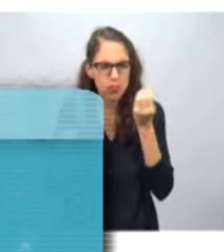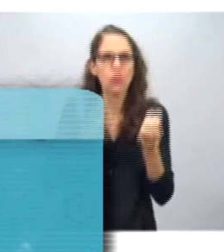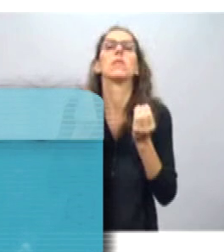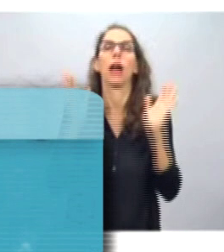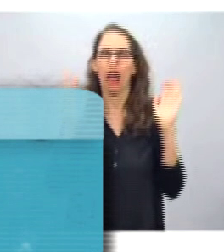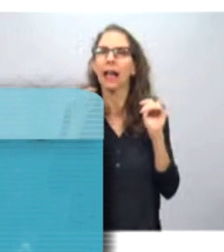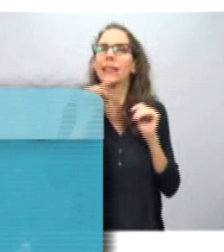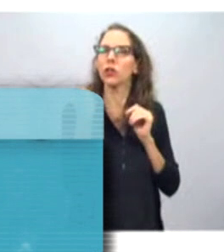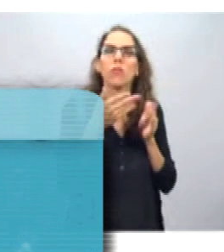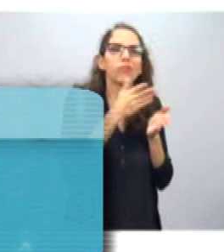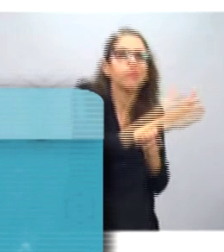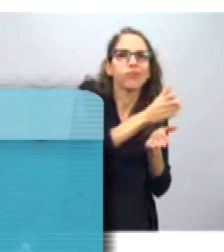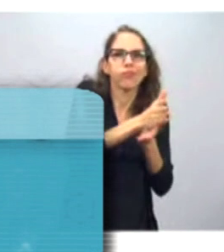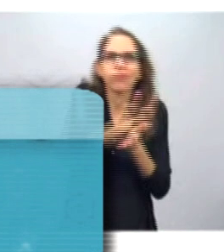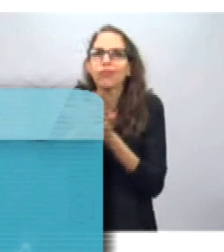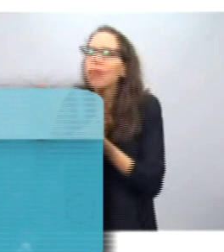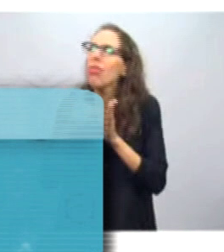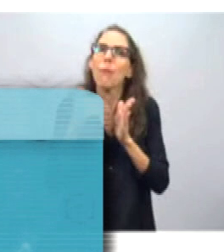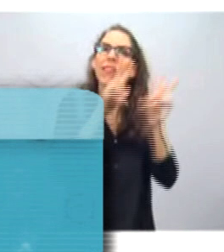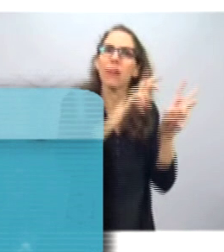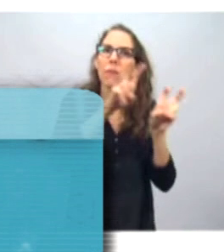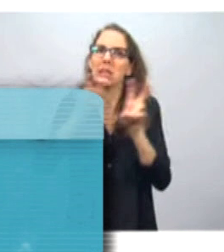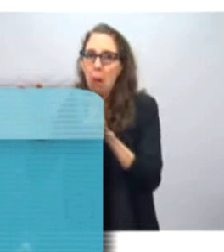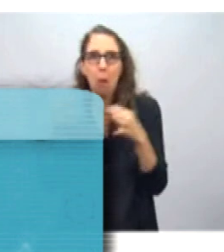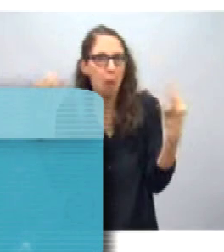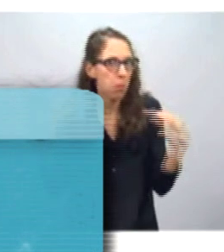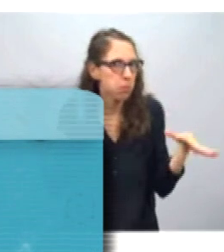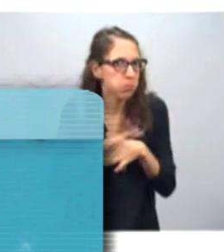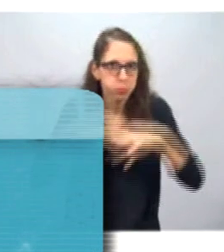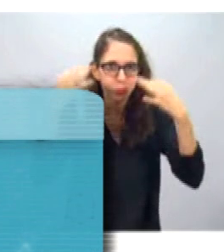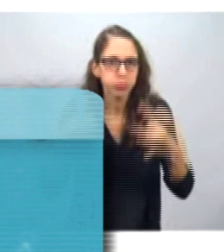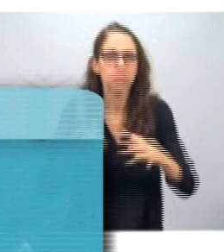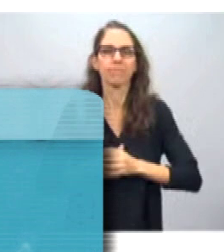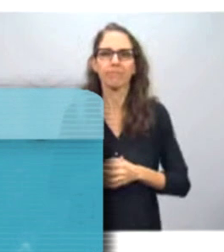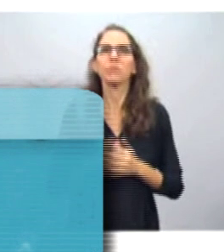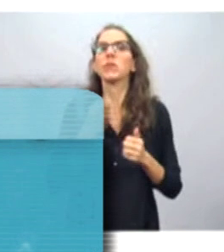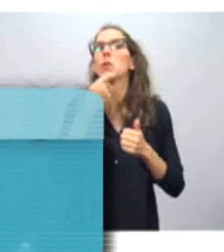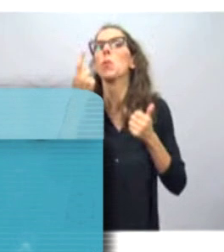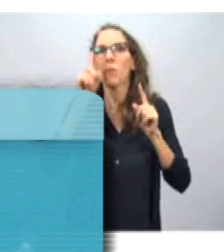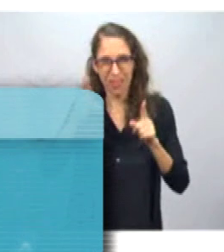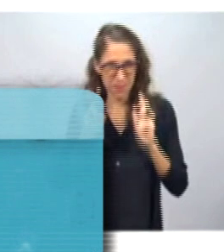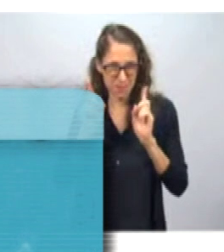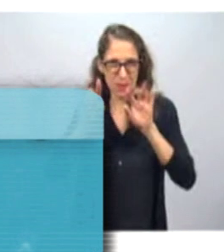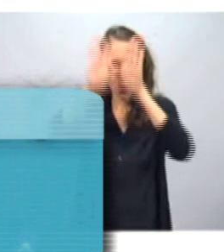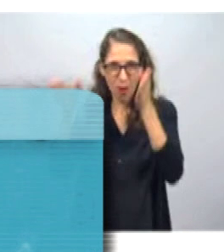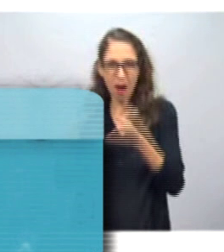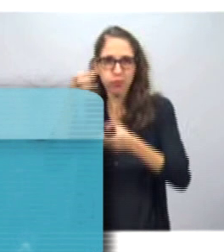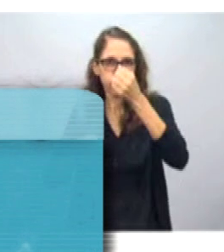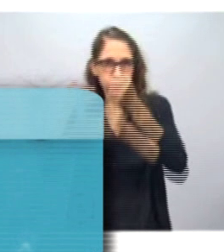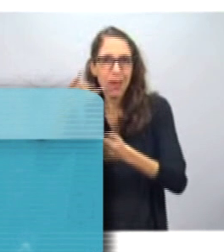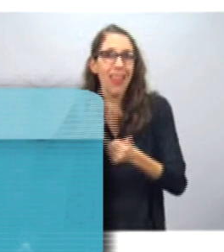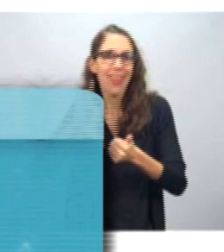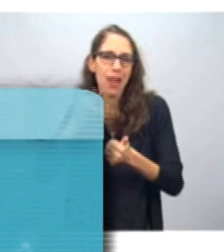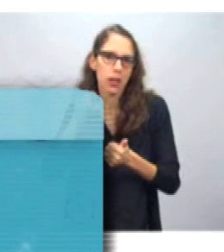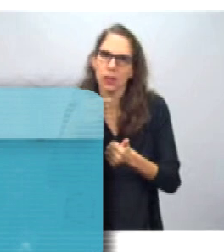sus rubros está teniendo muchísimo éxito. De hecho, para la producción tambera ha sido una línea muy